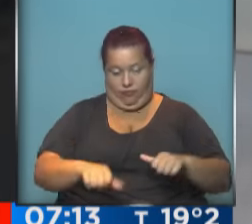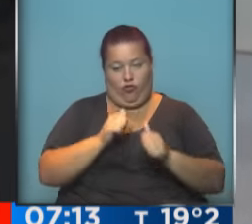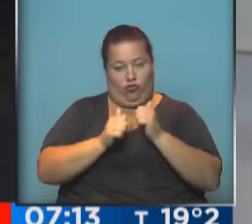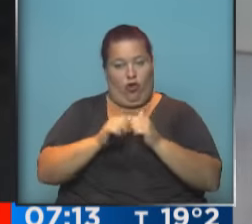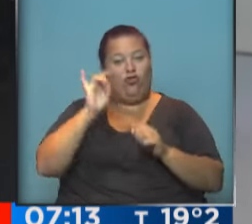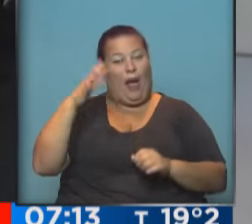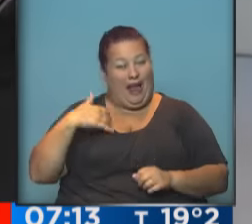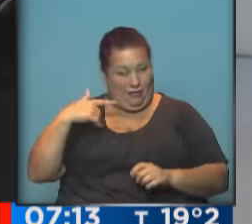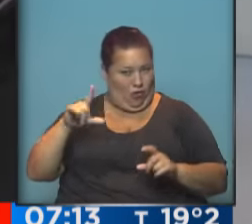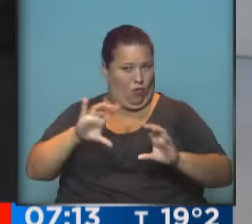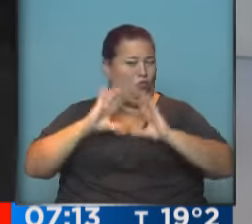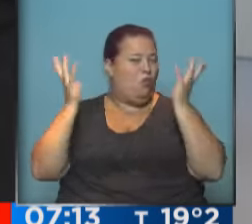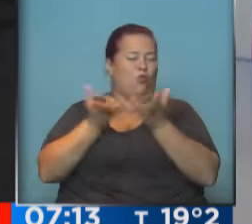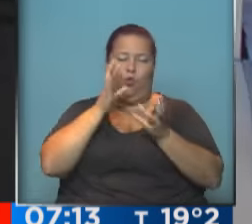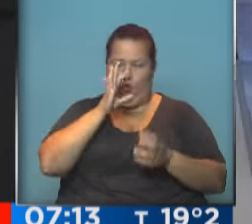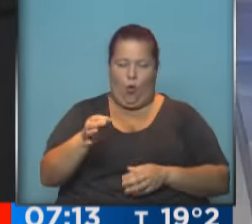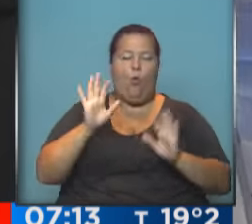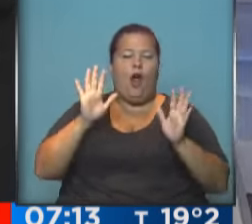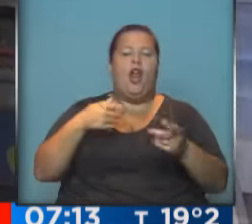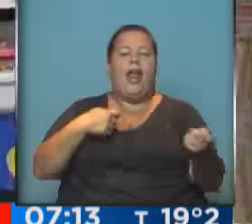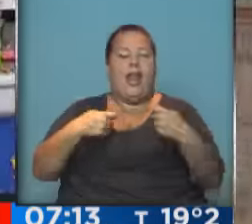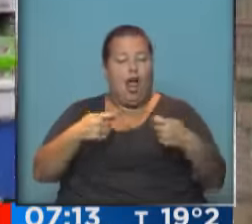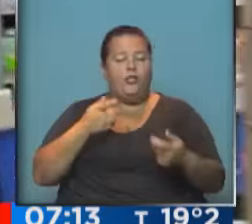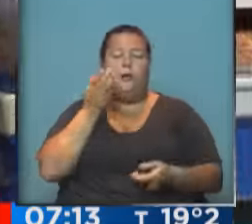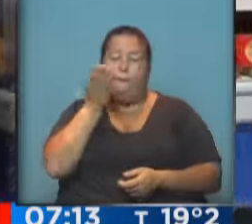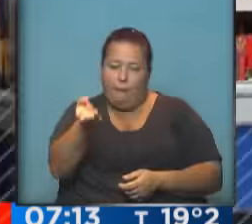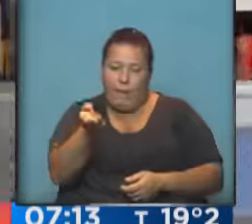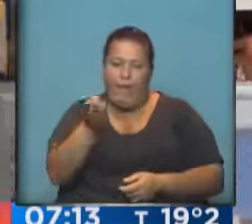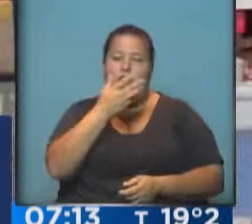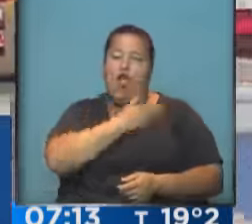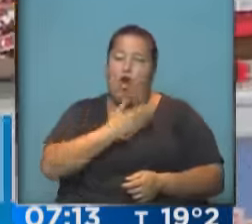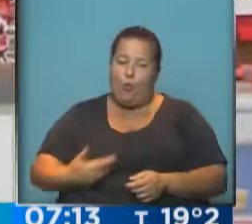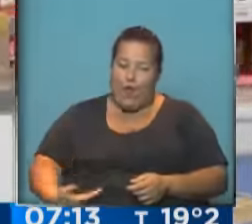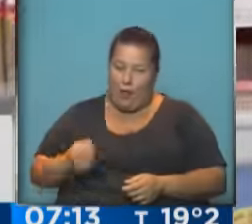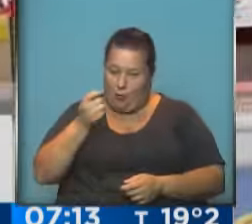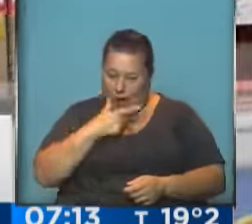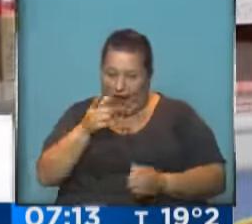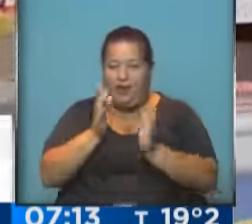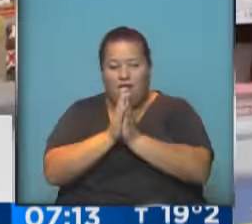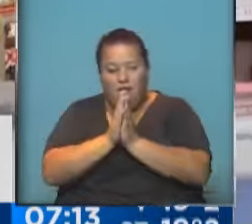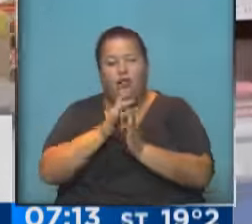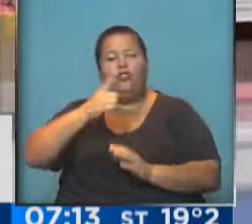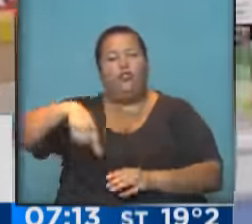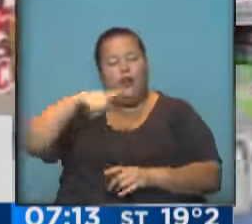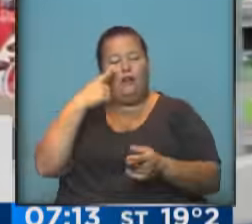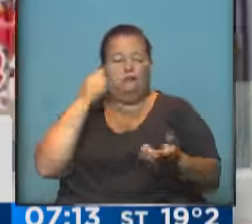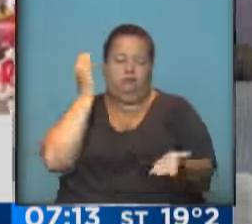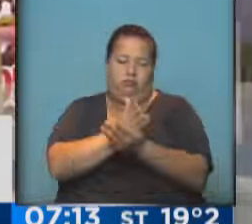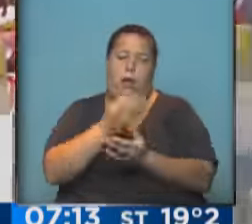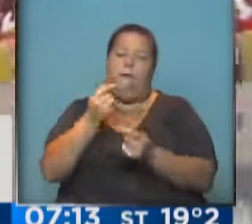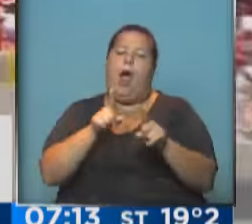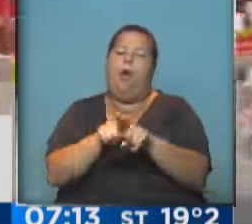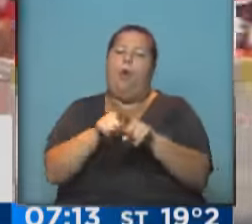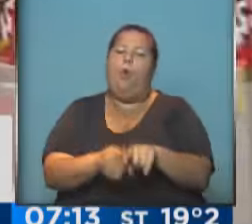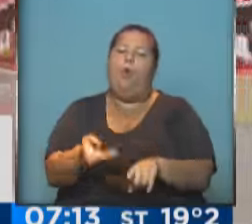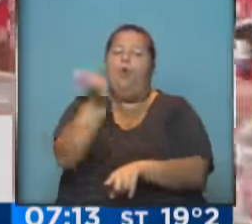no solamente de Argentina, a nivel mundial. Bueno, los comerciantes están pidiéndole al gobierno de Mauricio Macri que tomen medidas para que